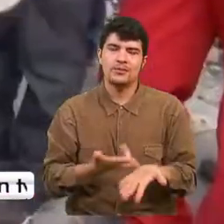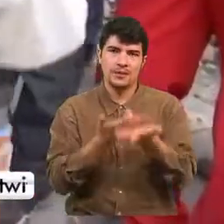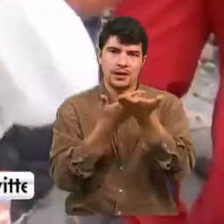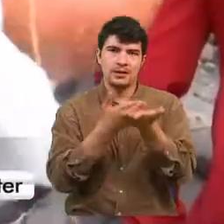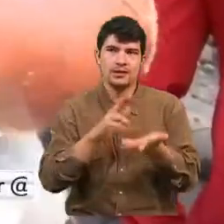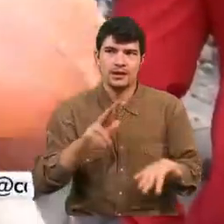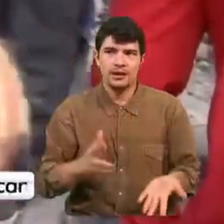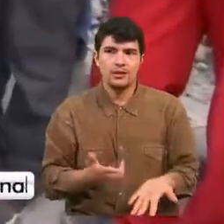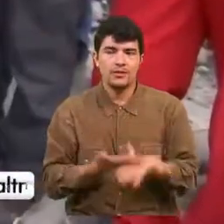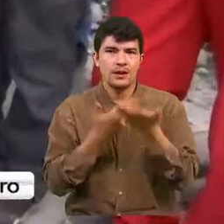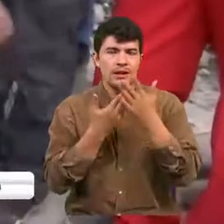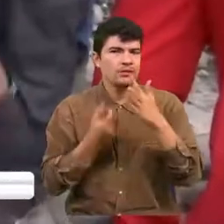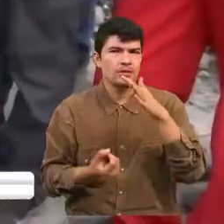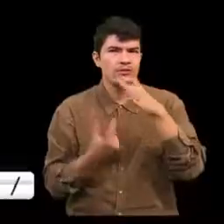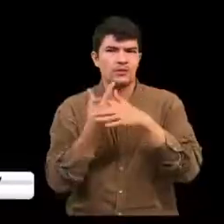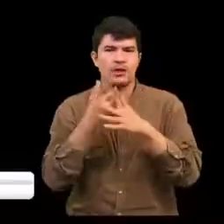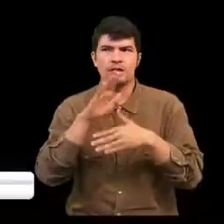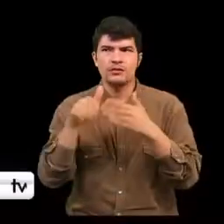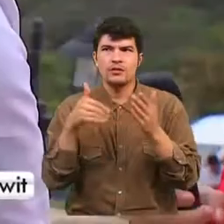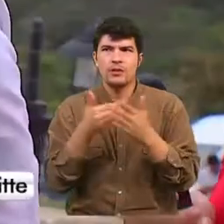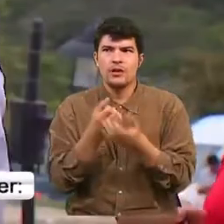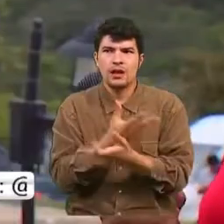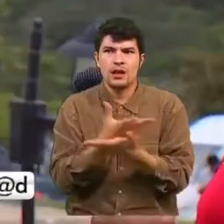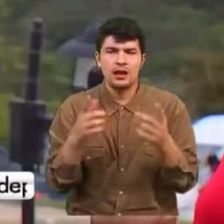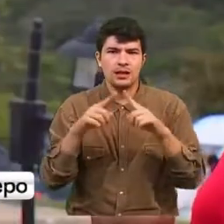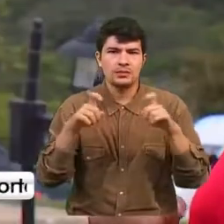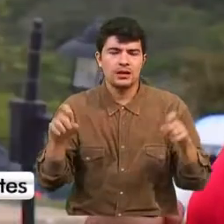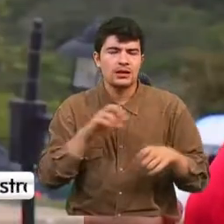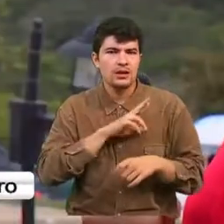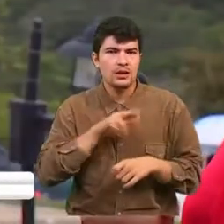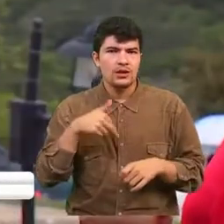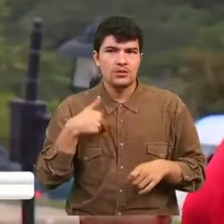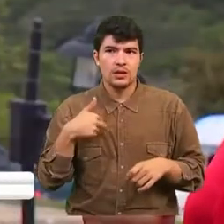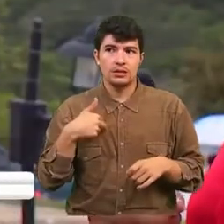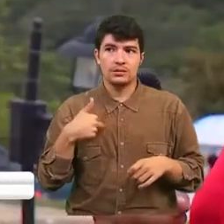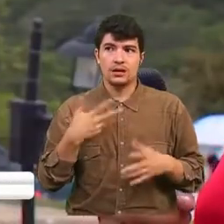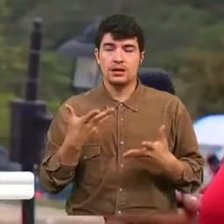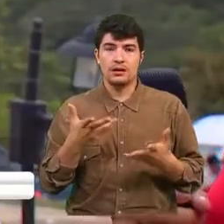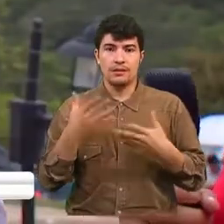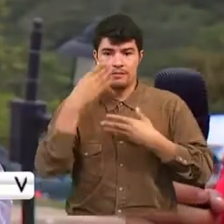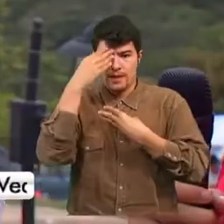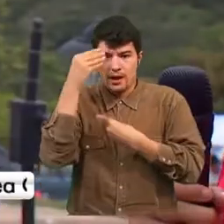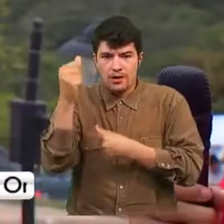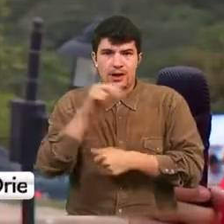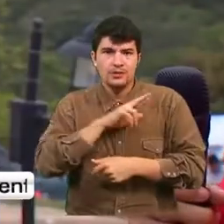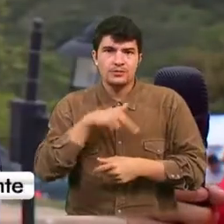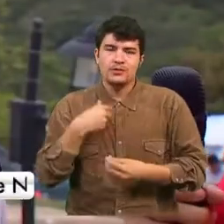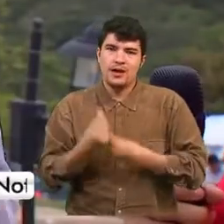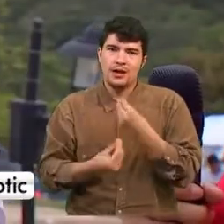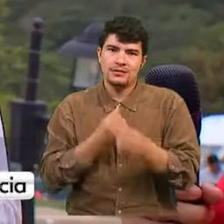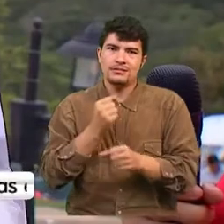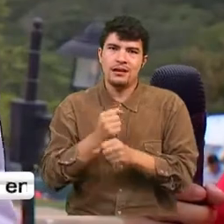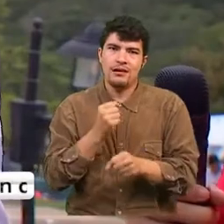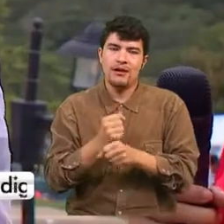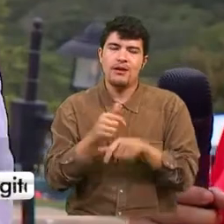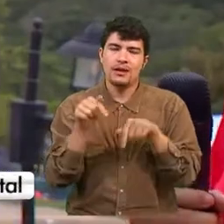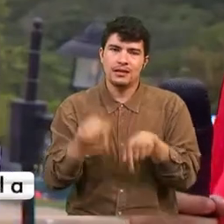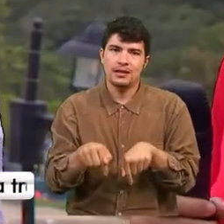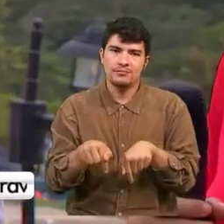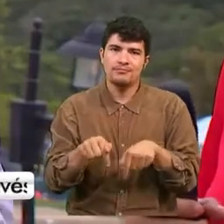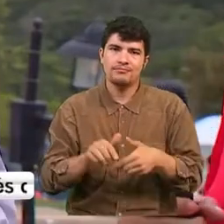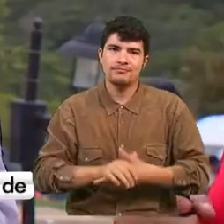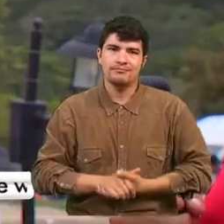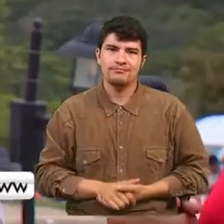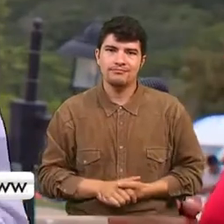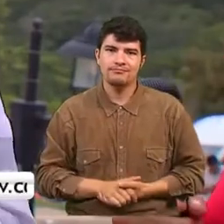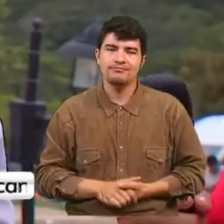raíces, nuestros orígenes, nuestro folclore, nuestra gastronomía, nuestros principios, nuestros valores de lo que estamos hechos los beleños, los santandereanos,